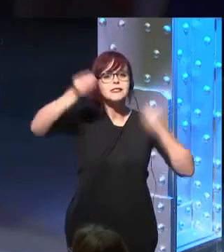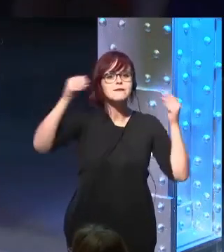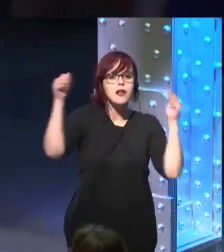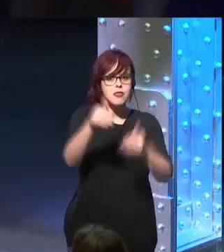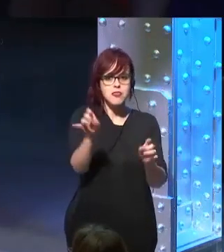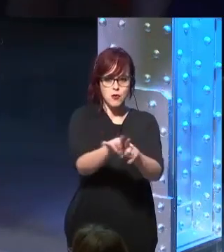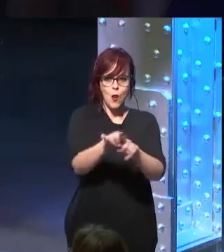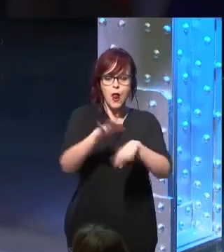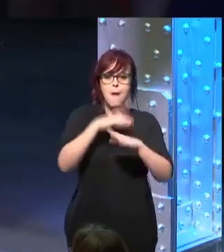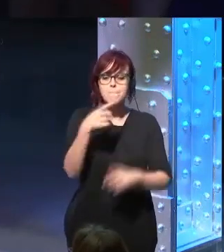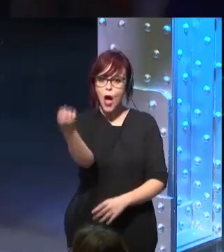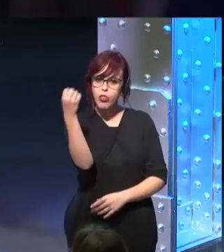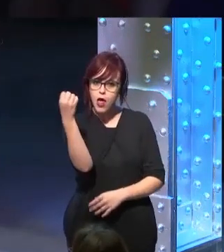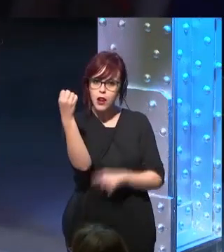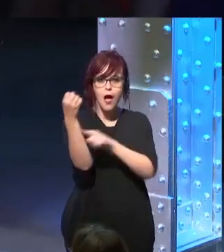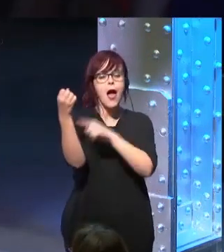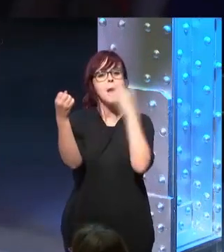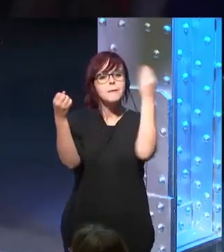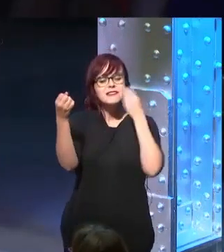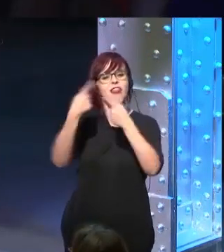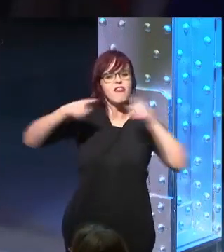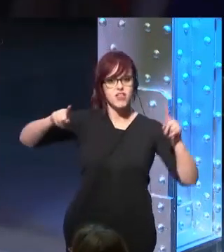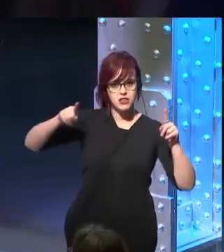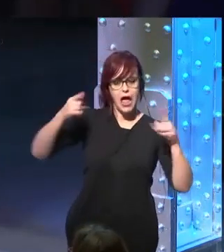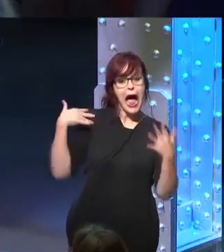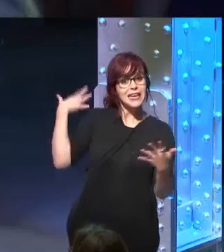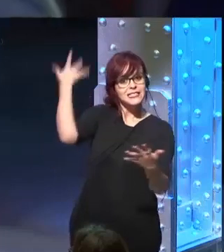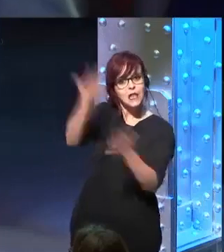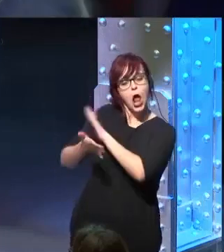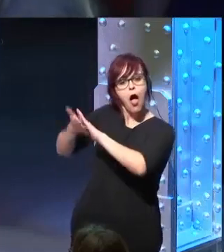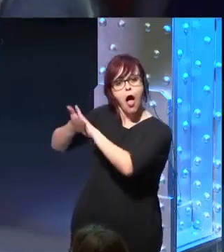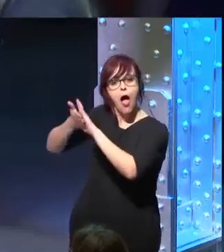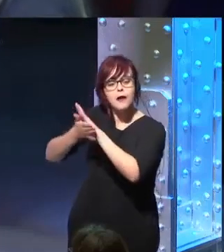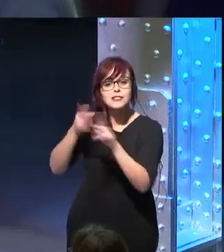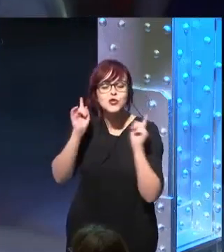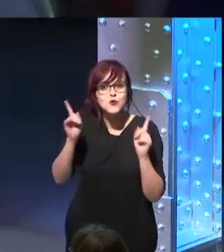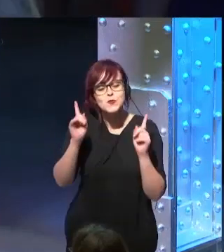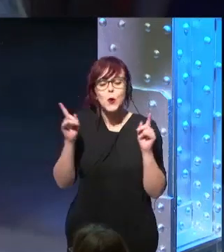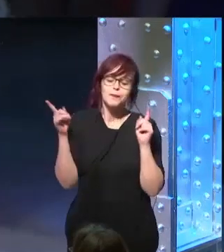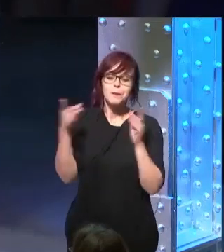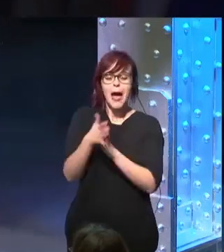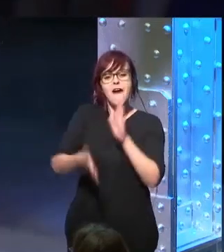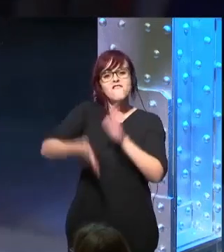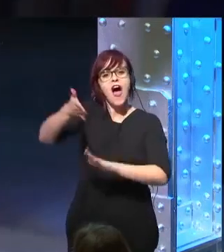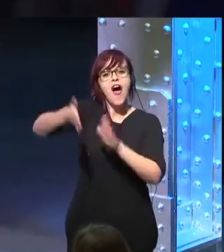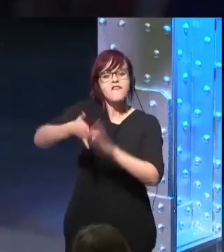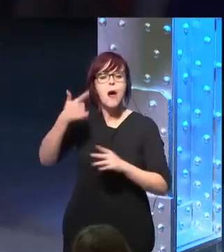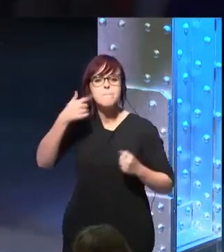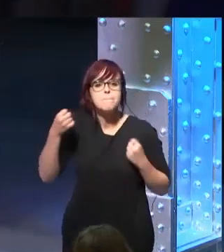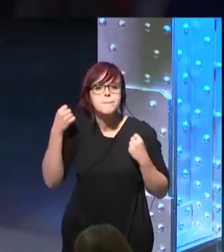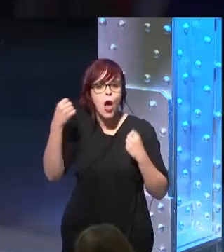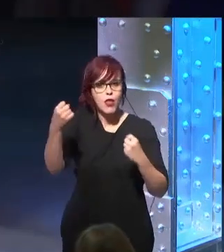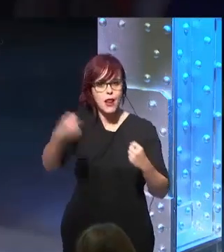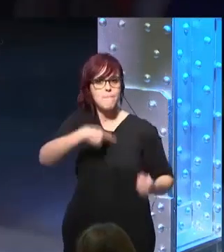en el poder de forma distinta. Todo lo que hemos hablado hasta ahora nos ha llevado a pensar en